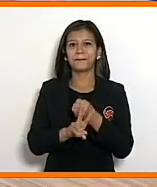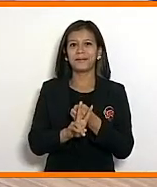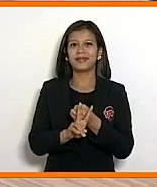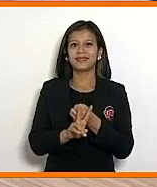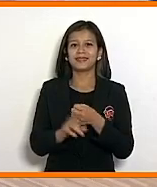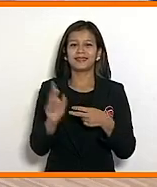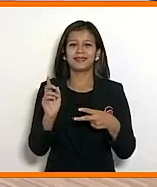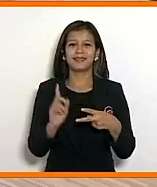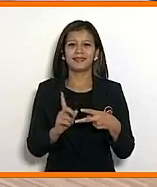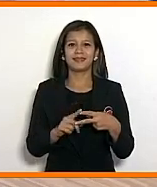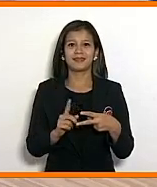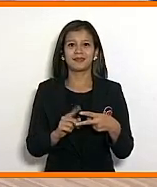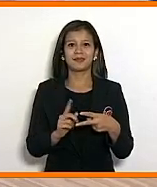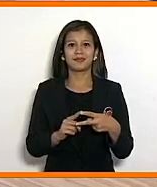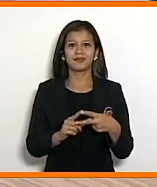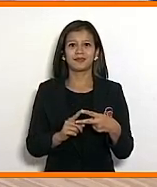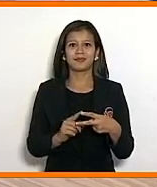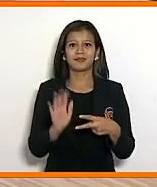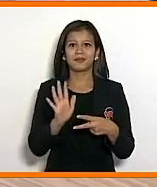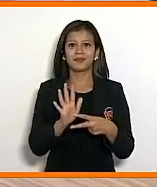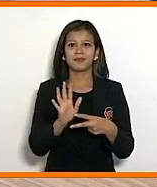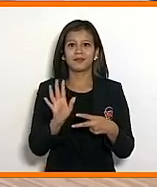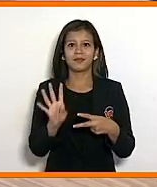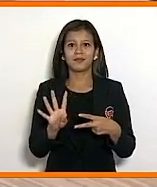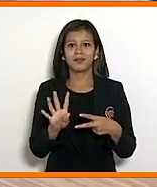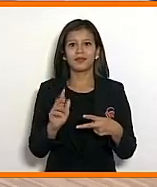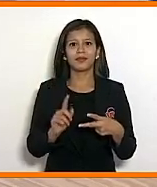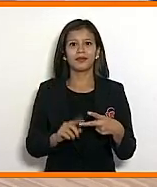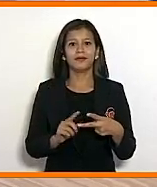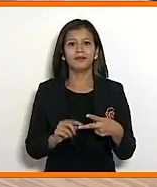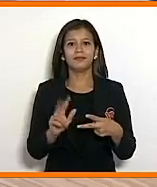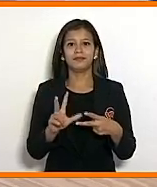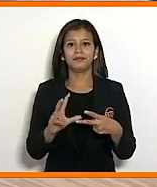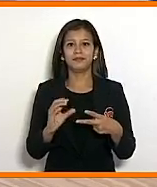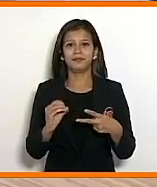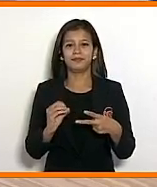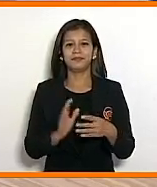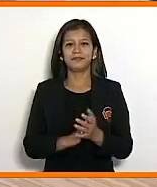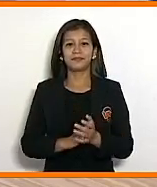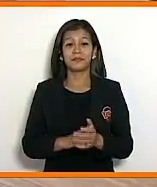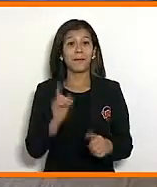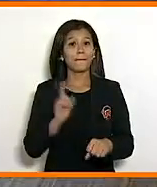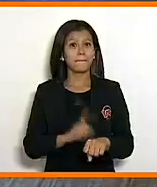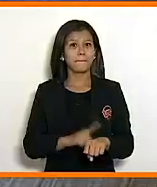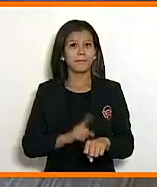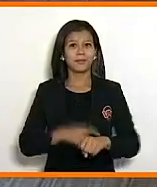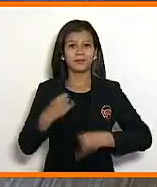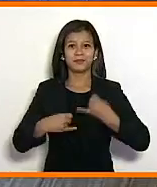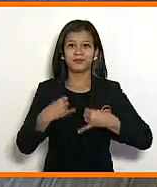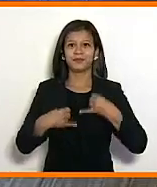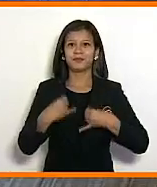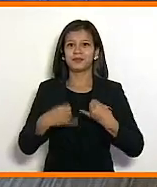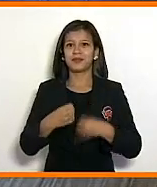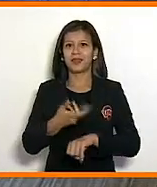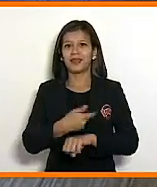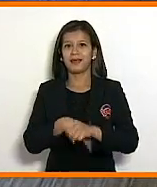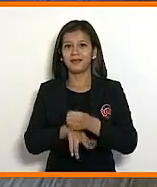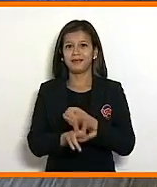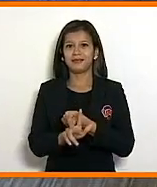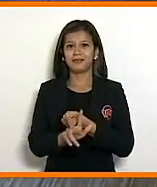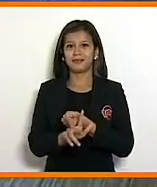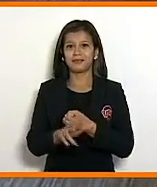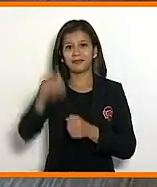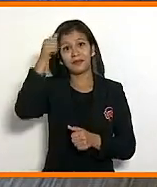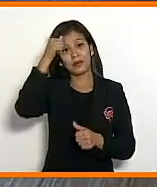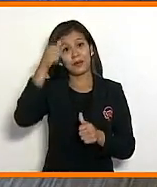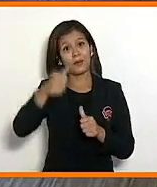premiados y estos son posición 1, 54, posición 2, 30. Es momento de pegar y ganar junto a Pega 3.